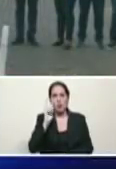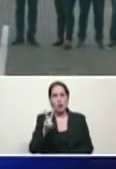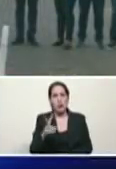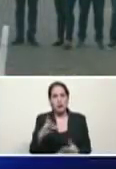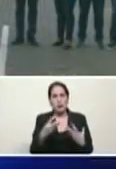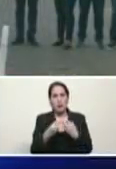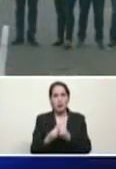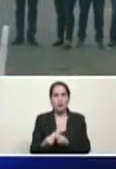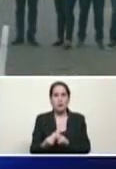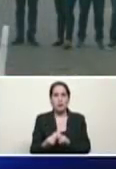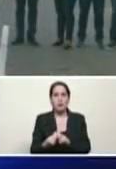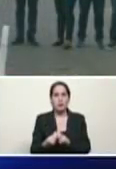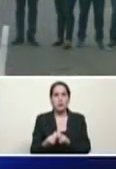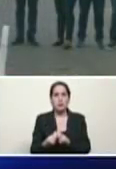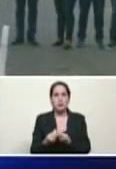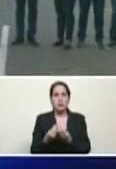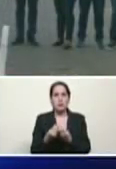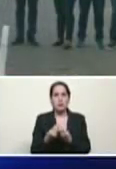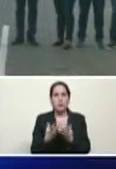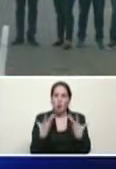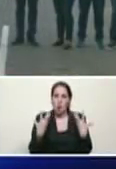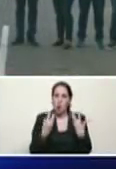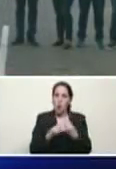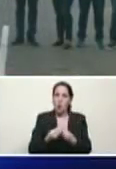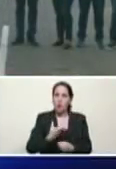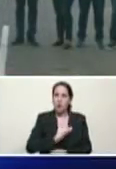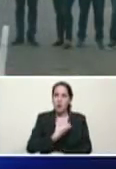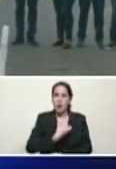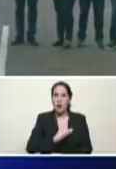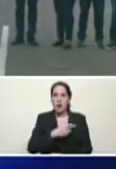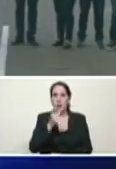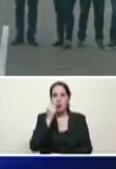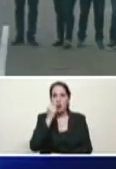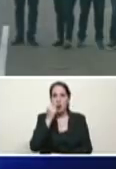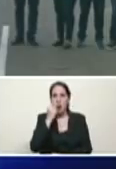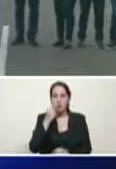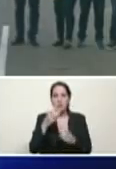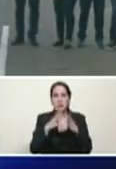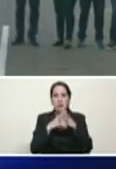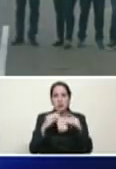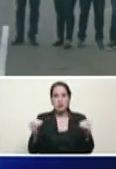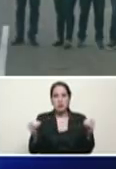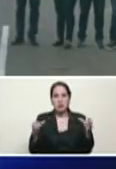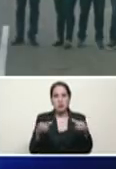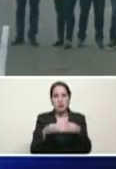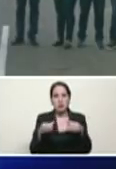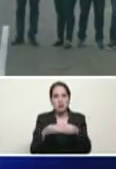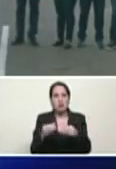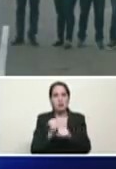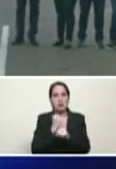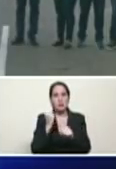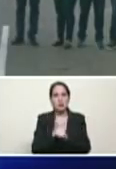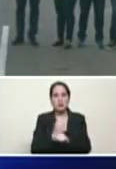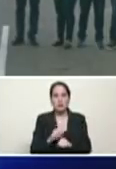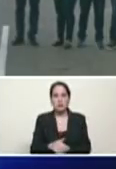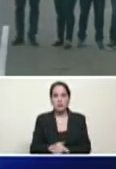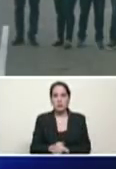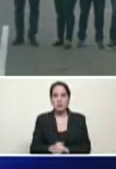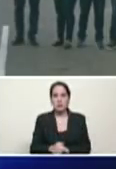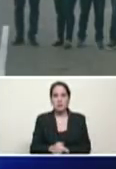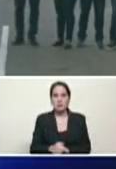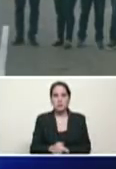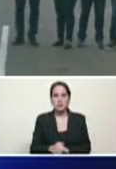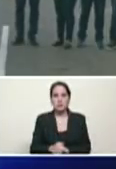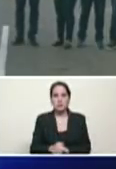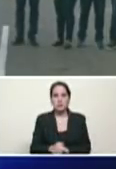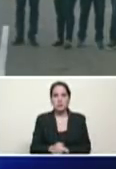acompañado del alcalde Pablo Acosta y todos sus equipos de trabajo. Alcalde del